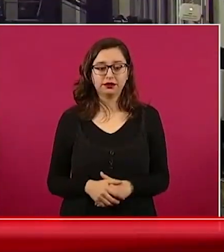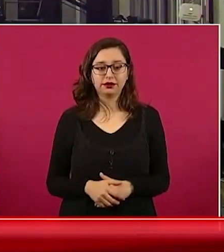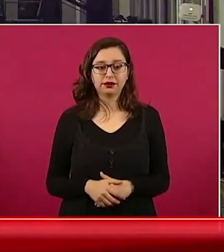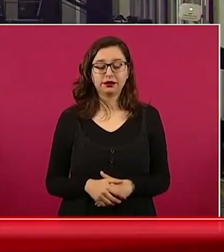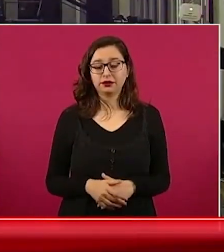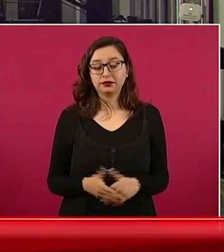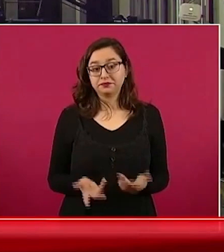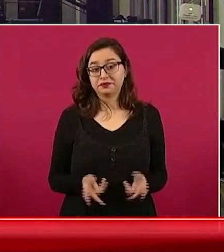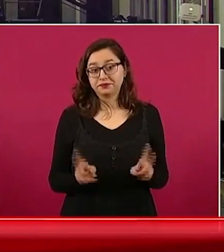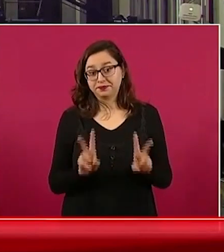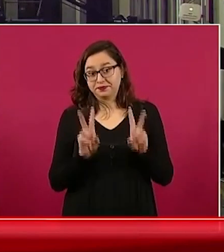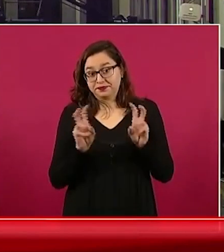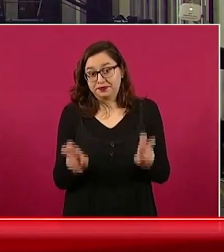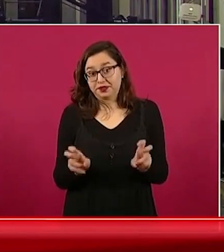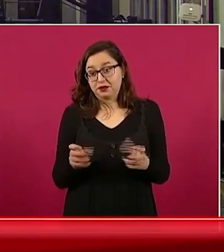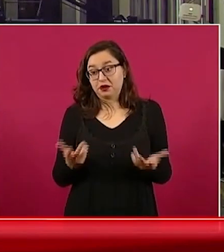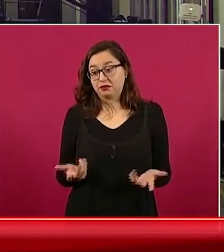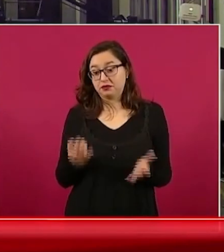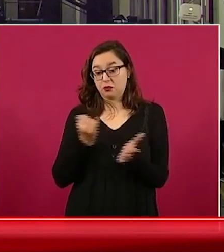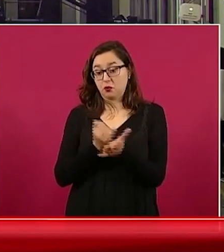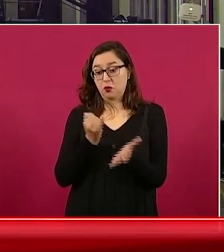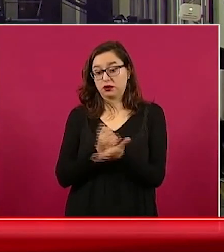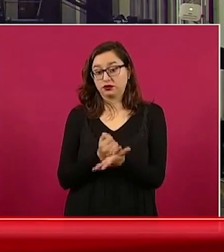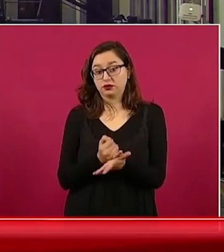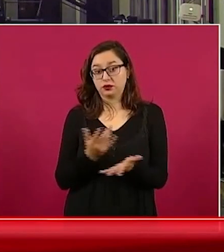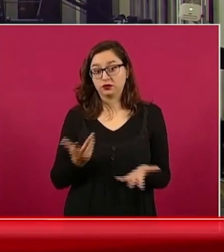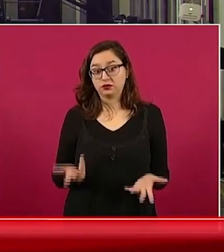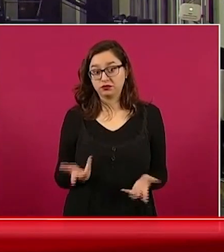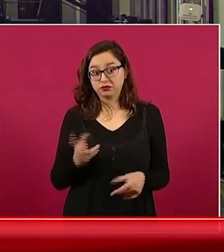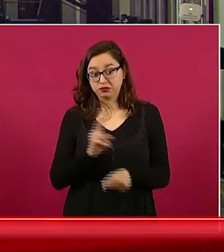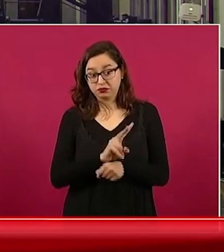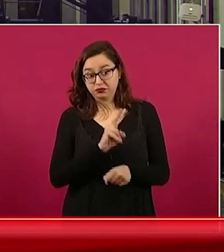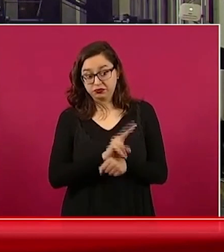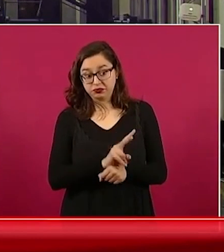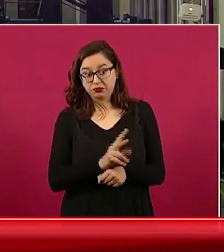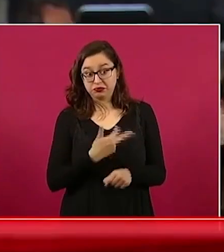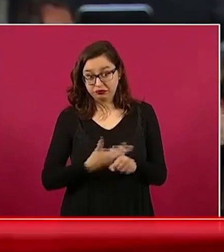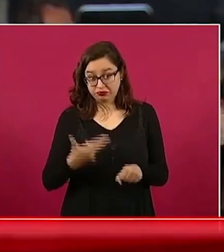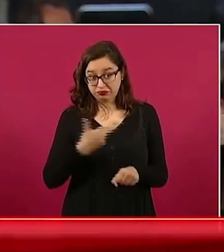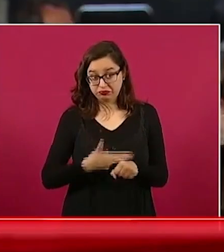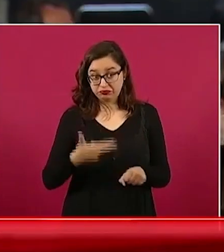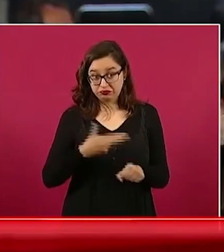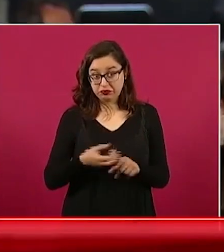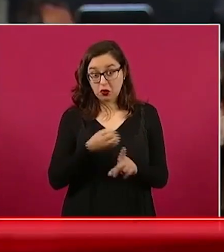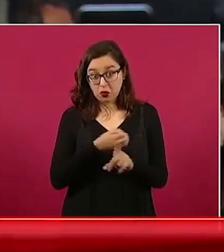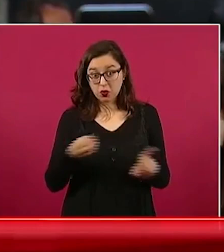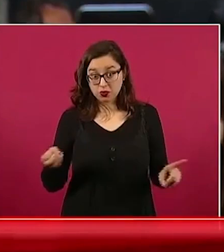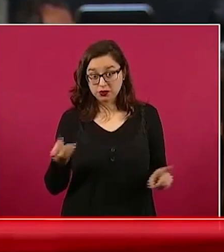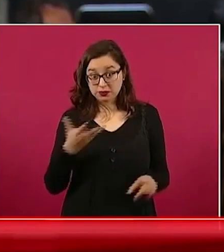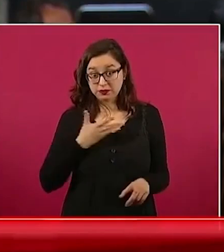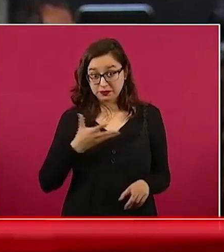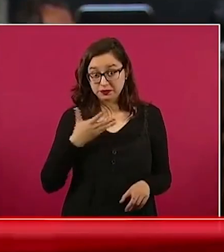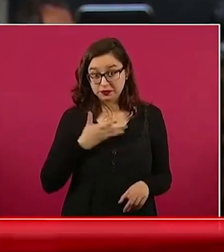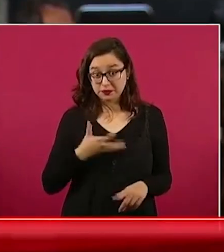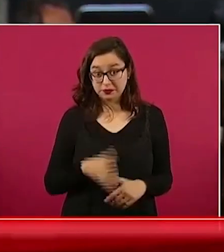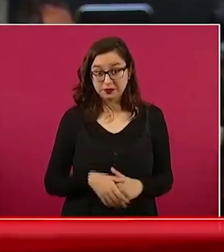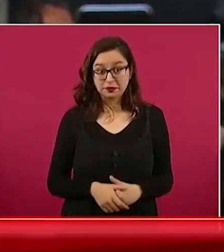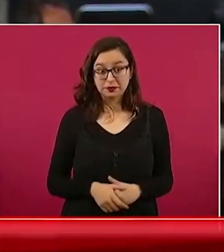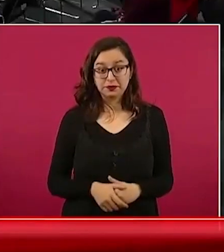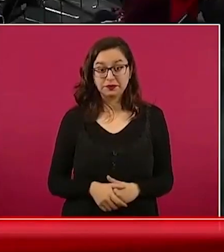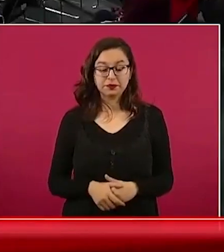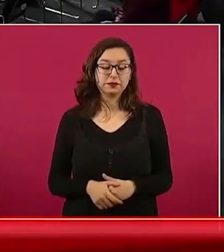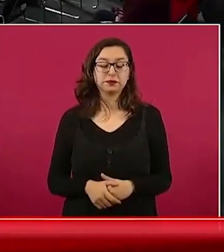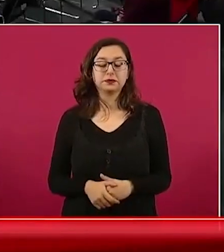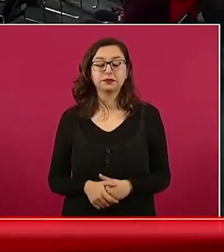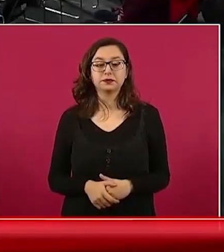tema de las auditorías, los impuestos y una regulación al fútbol mexicano pudiera venir desde el gobierno federal. Muy